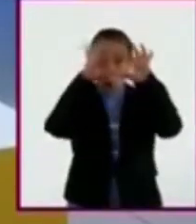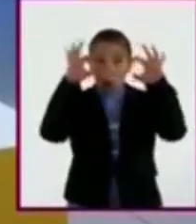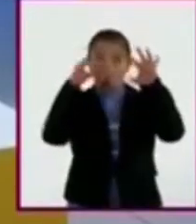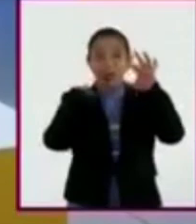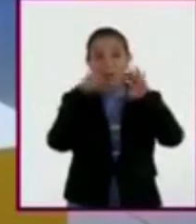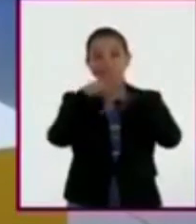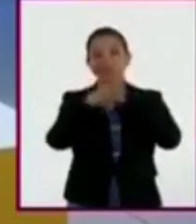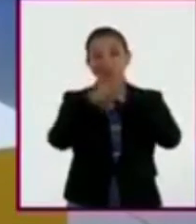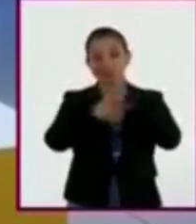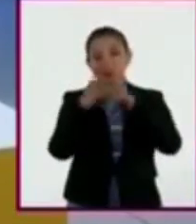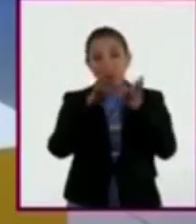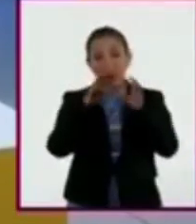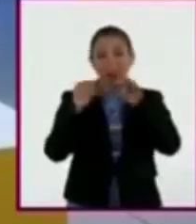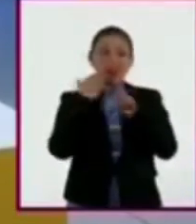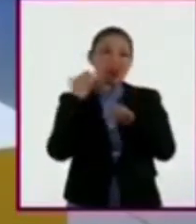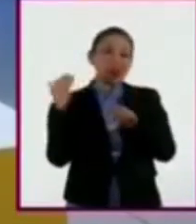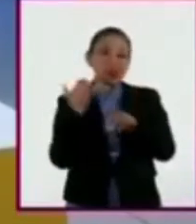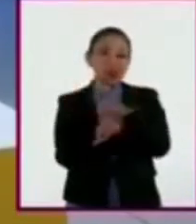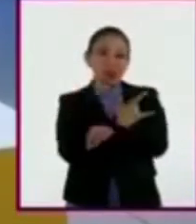puede afectar el funcionamiento.